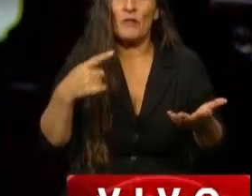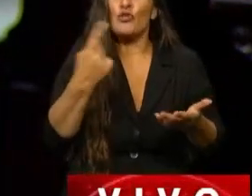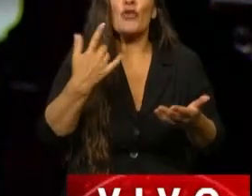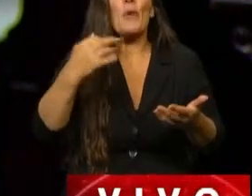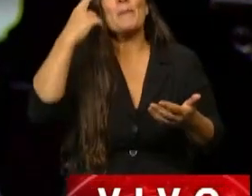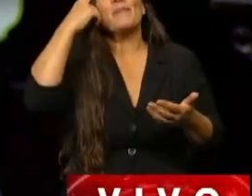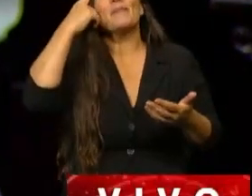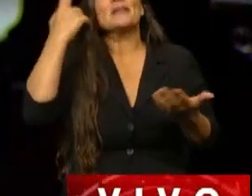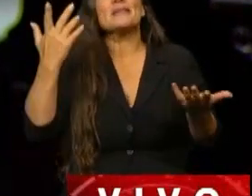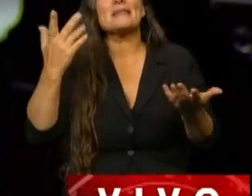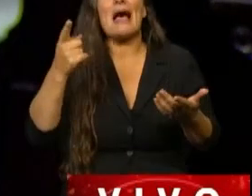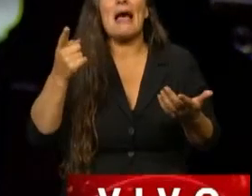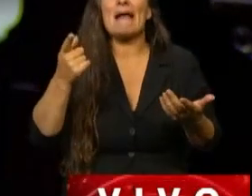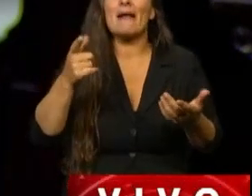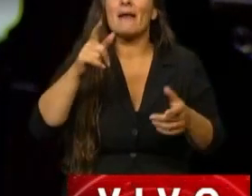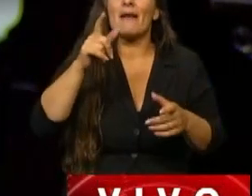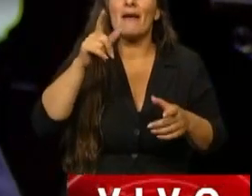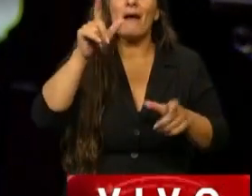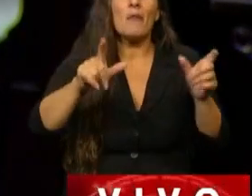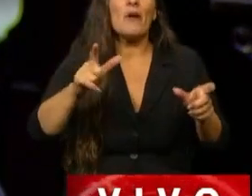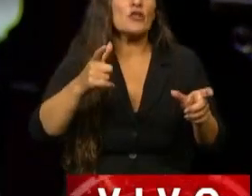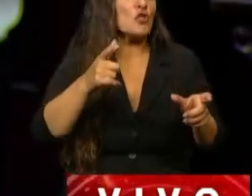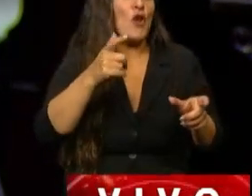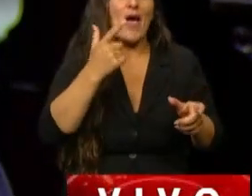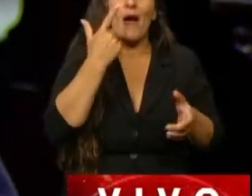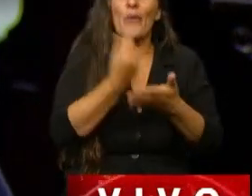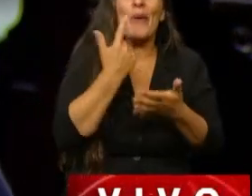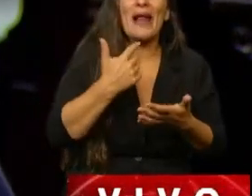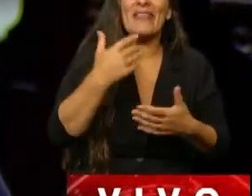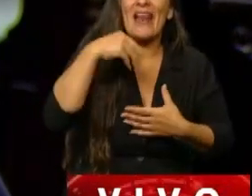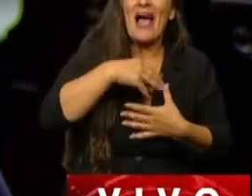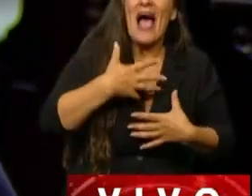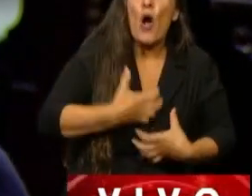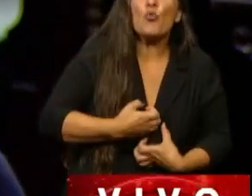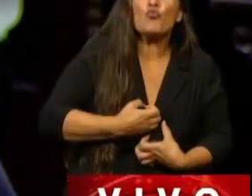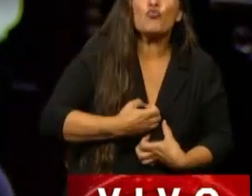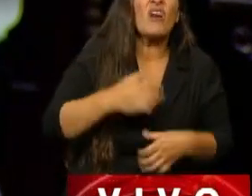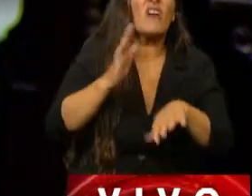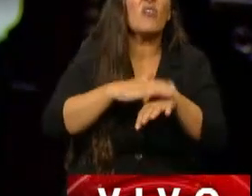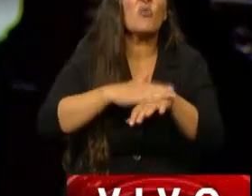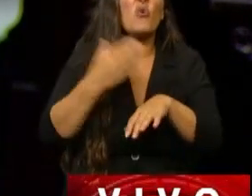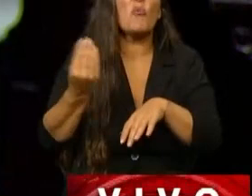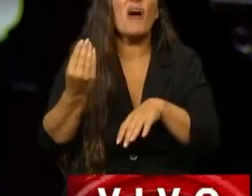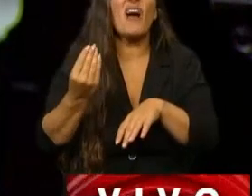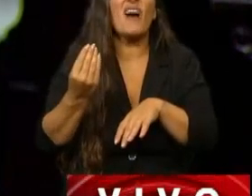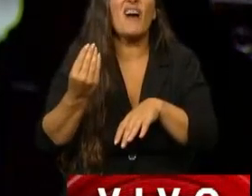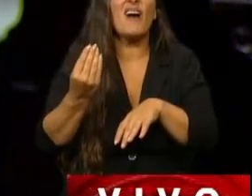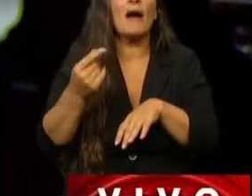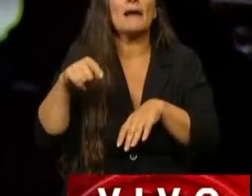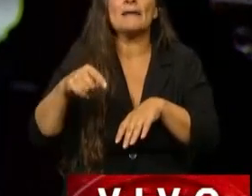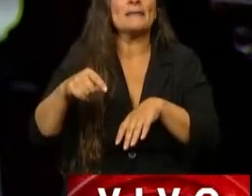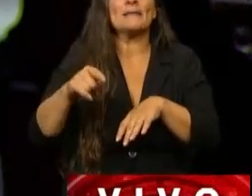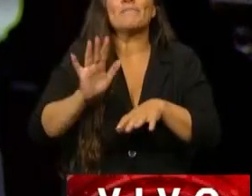qué porcentaje de la angustia que tienen los argentinos adentro obedece a la causa de que el sistema institucional los